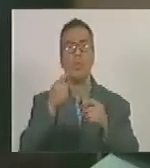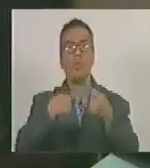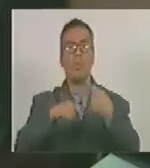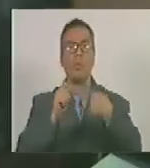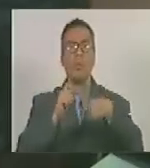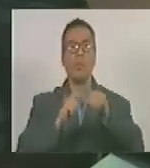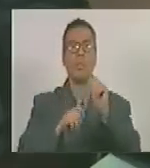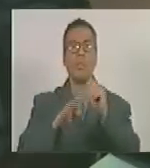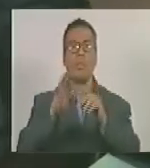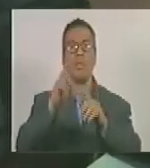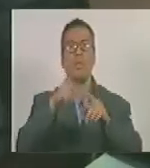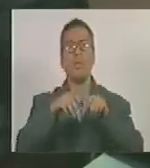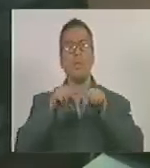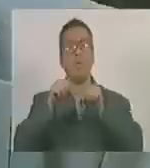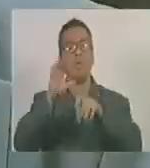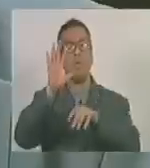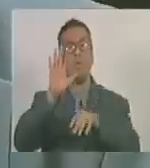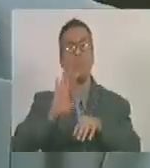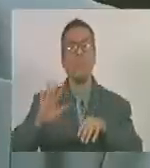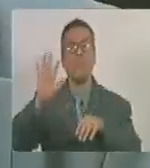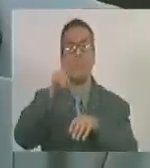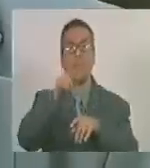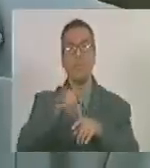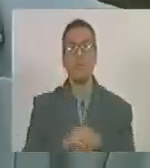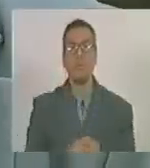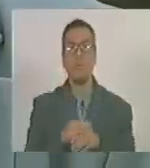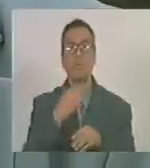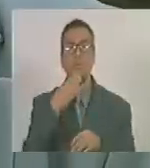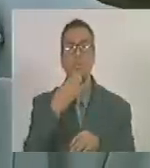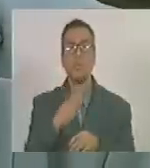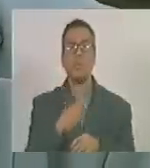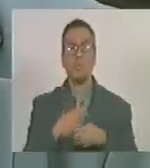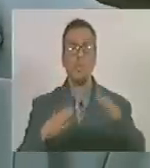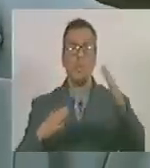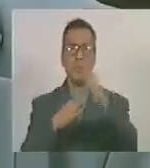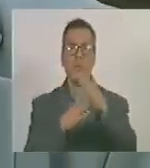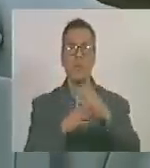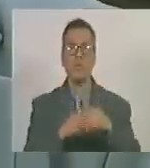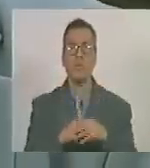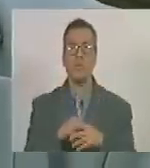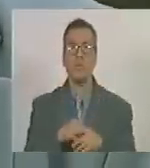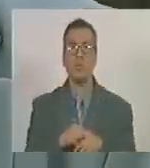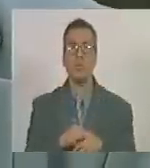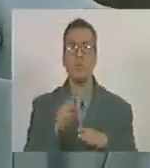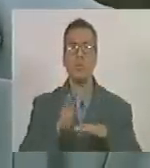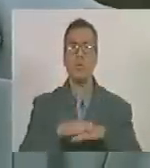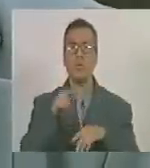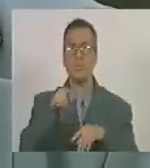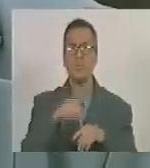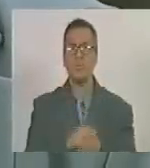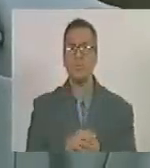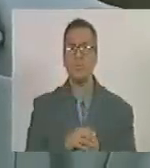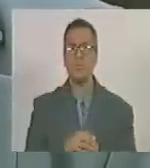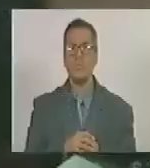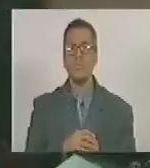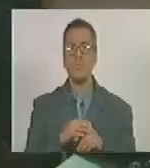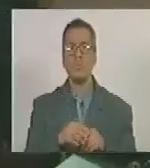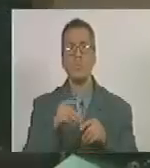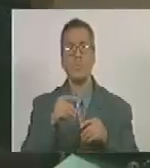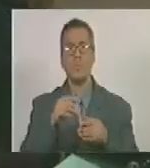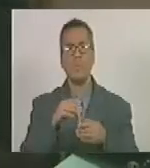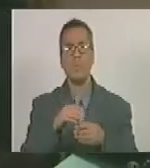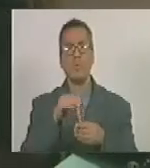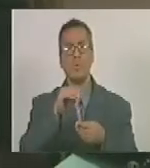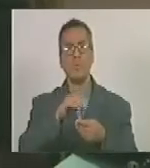vendepatrias indignos de haber nacido en esta tierra han solicitado bloqueo? Por cierto, les ha quitado la careta a